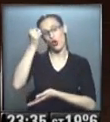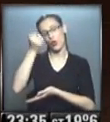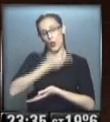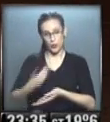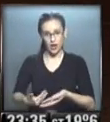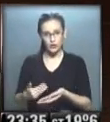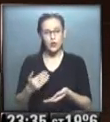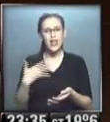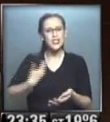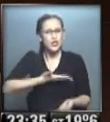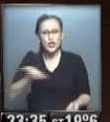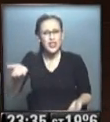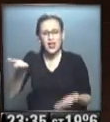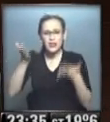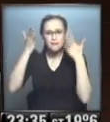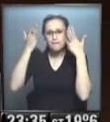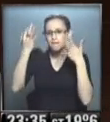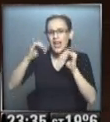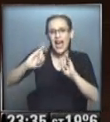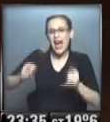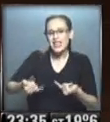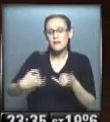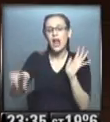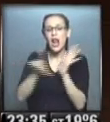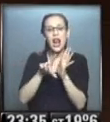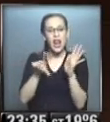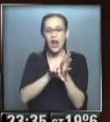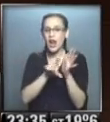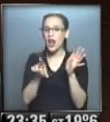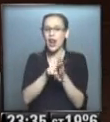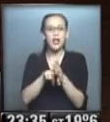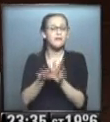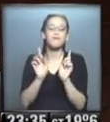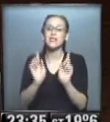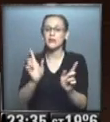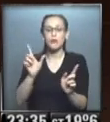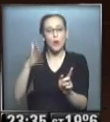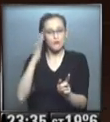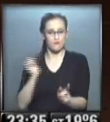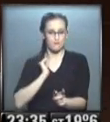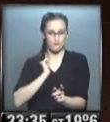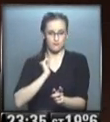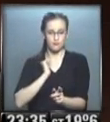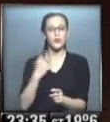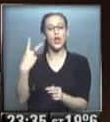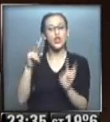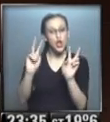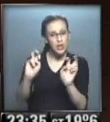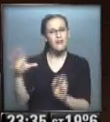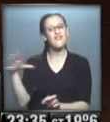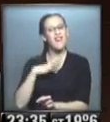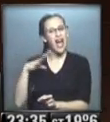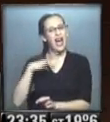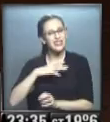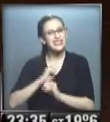pudo más que aceptar la ley del mercado de la manera que la impuso Pinochet. Esos dos temas todavía no se terminan de